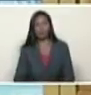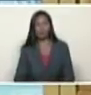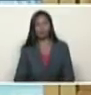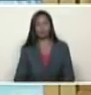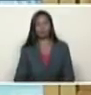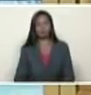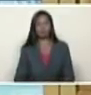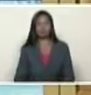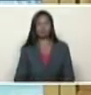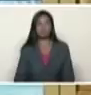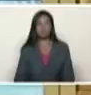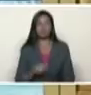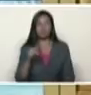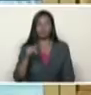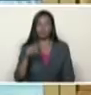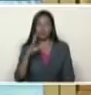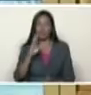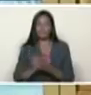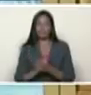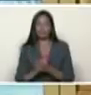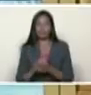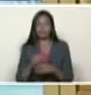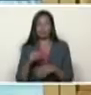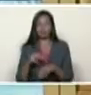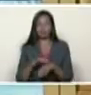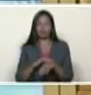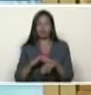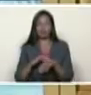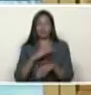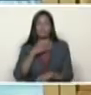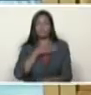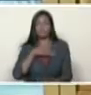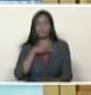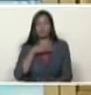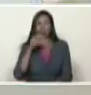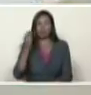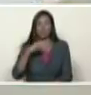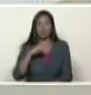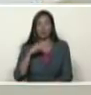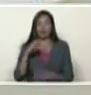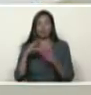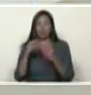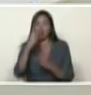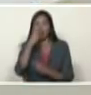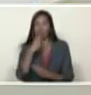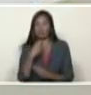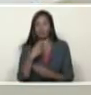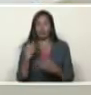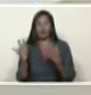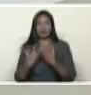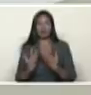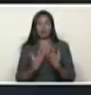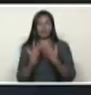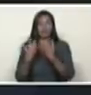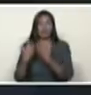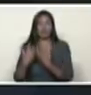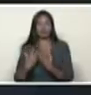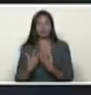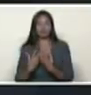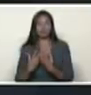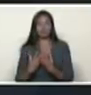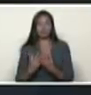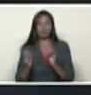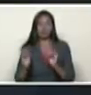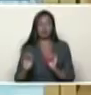Y es aquí, compañeros ministros que están aquí conmigo en el Estado Mayor de las Víctimas de la Guerra, donde nosotros tenemos